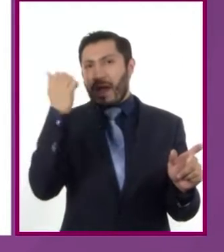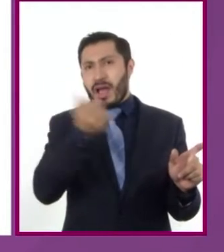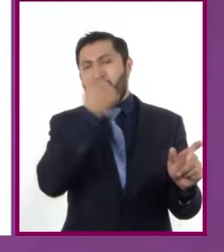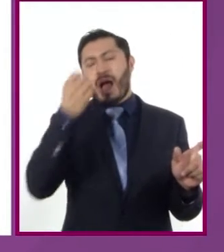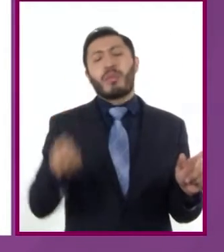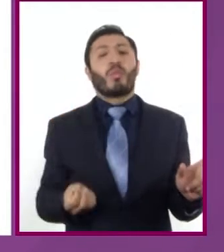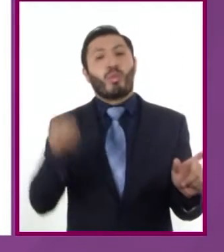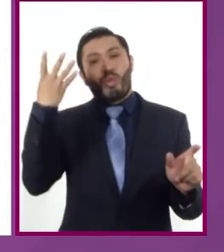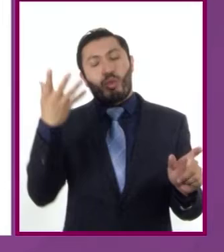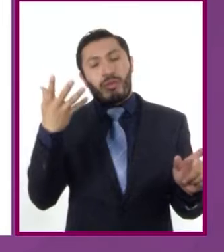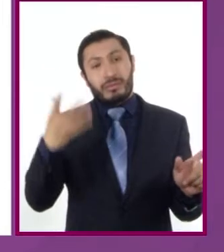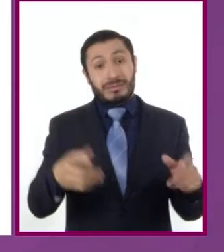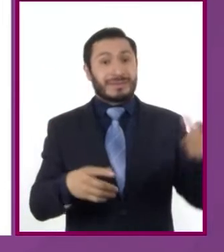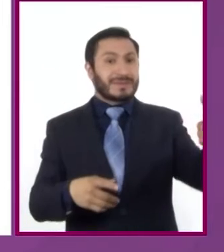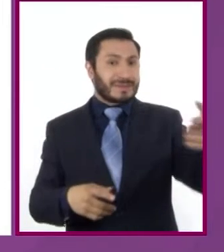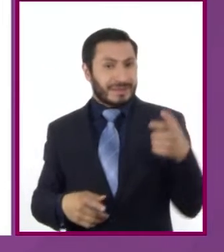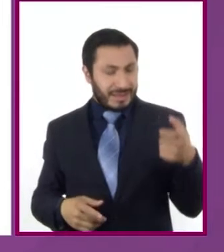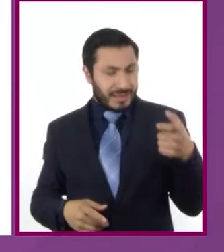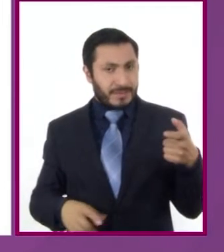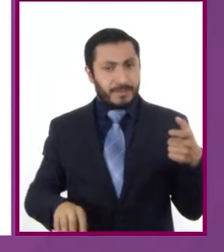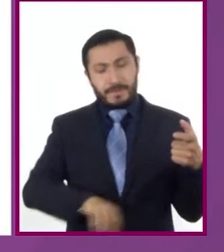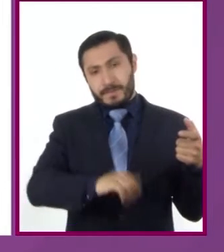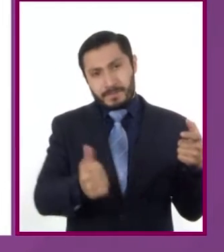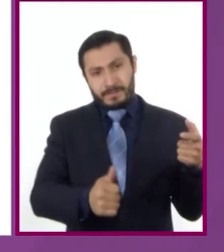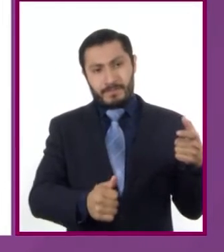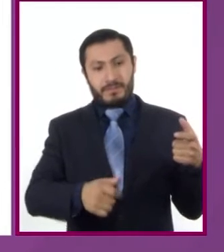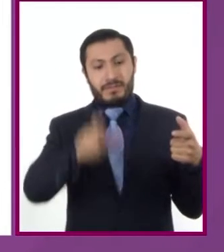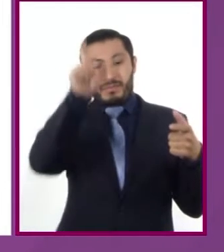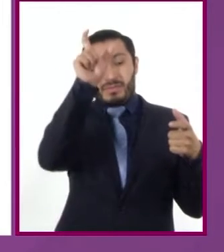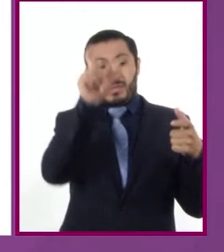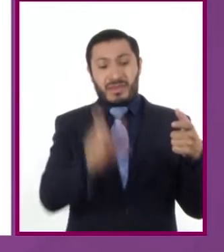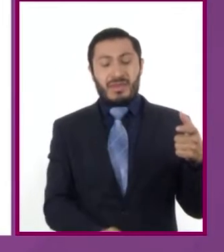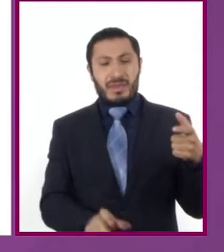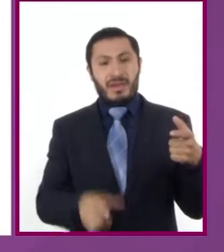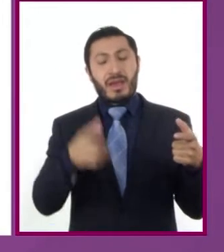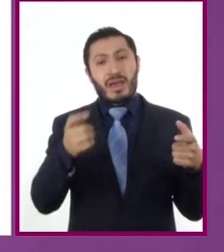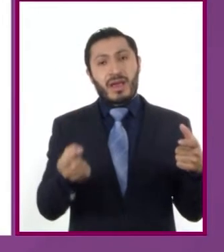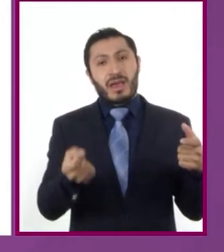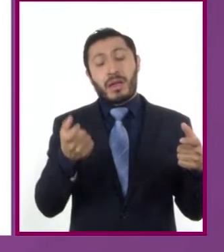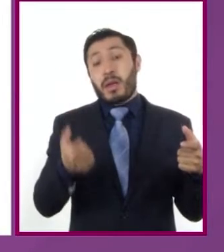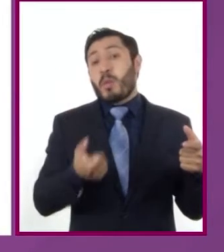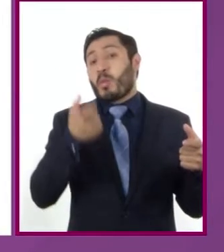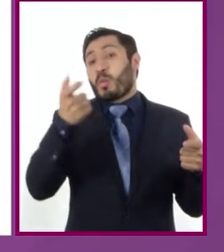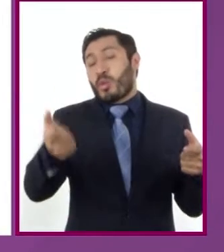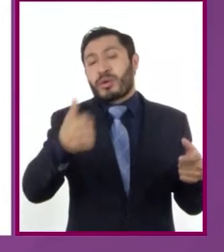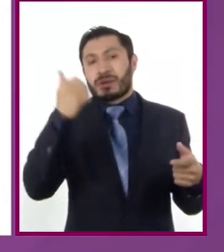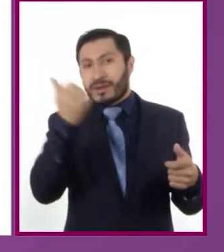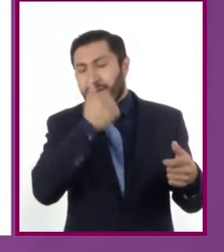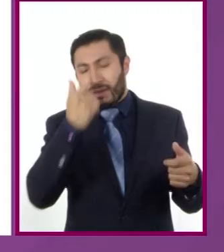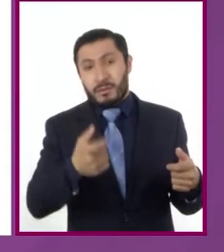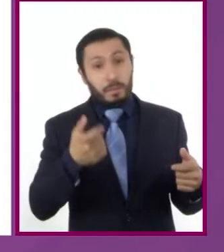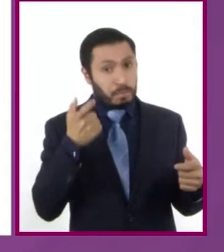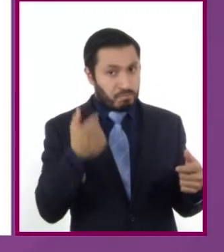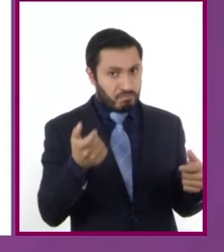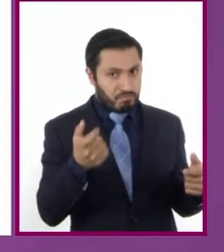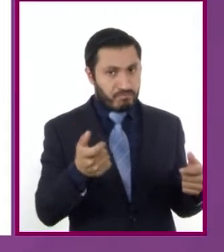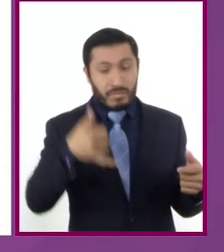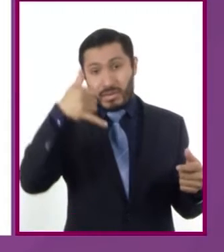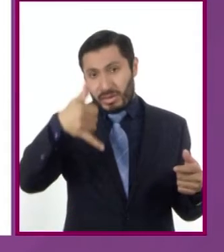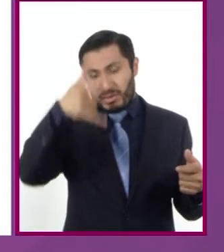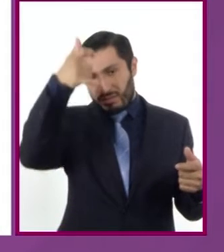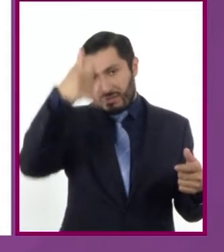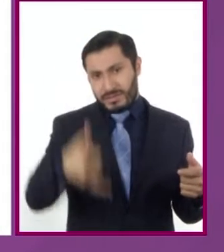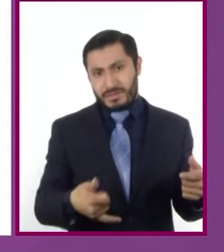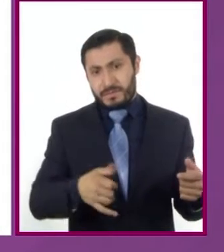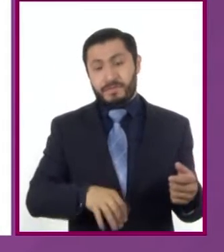estudiantes, x. La segunda columna, el costo por cada estudiante, en pesos, y es y.